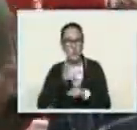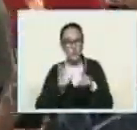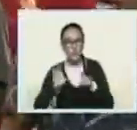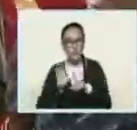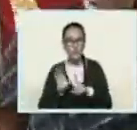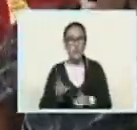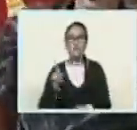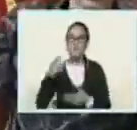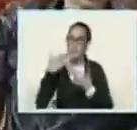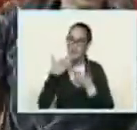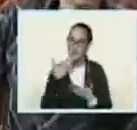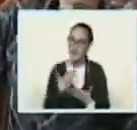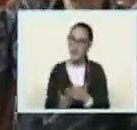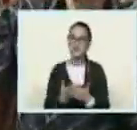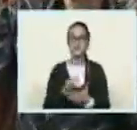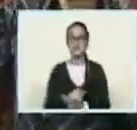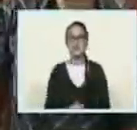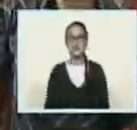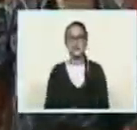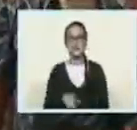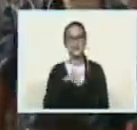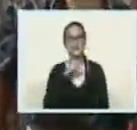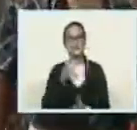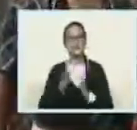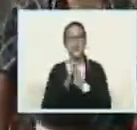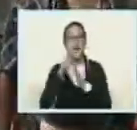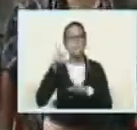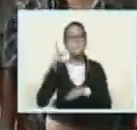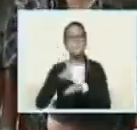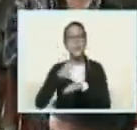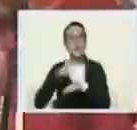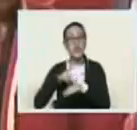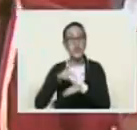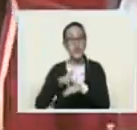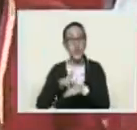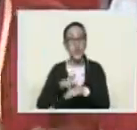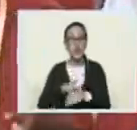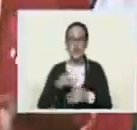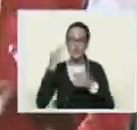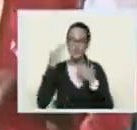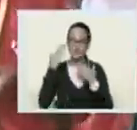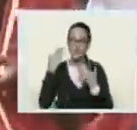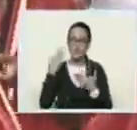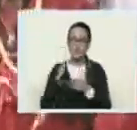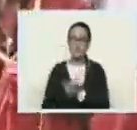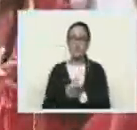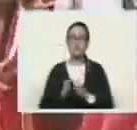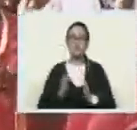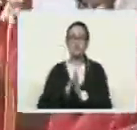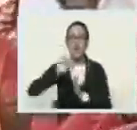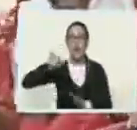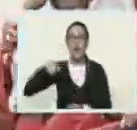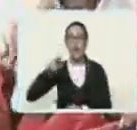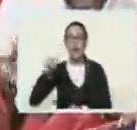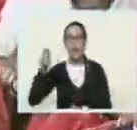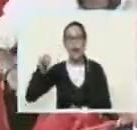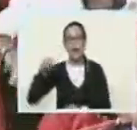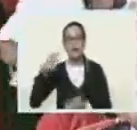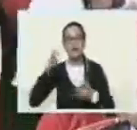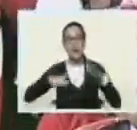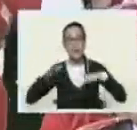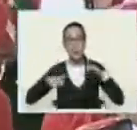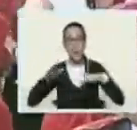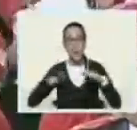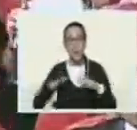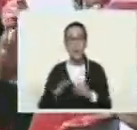a la Parranda de San Pedro, a los Tambores de San Juan de Tacarigua